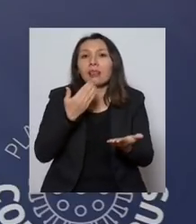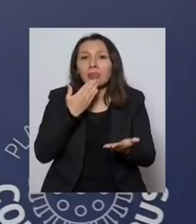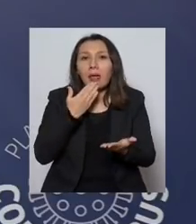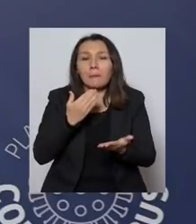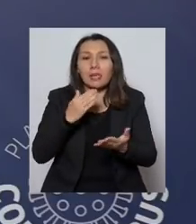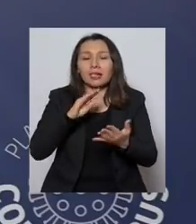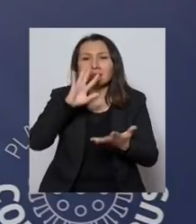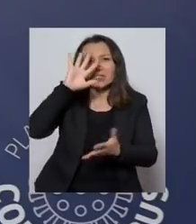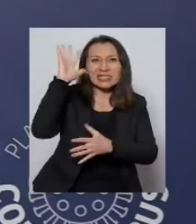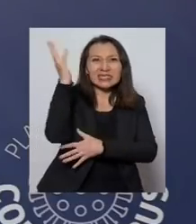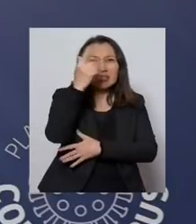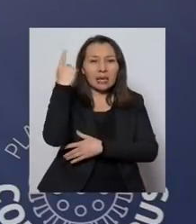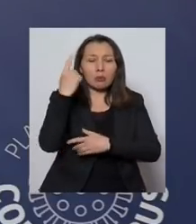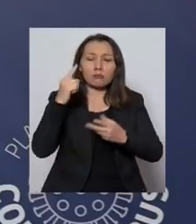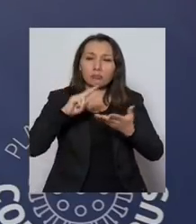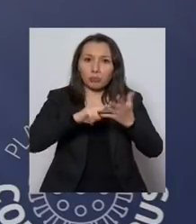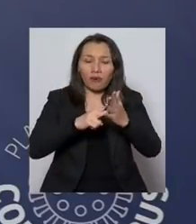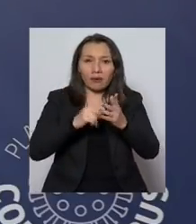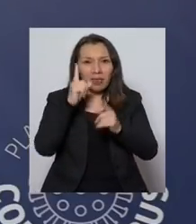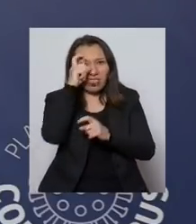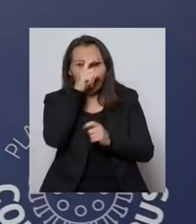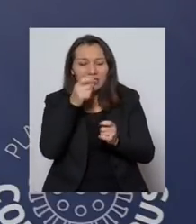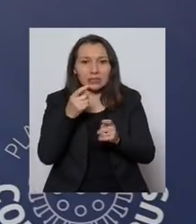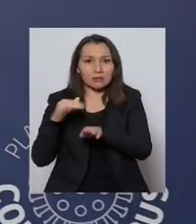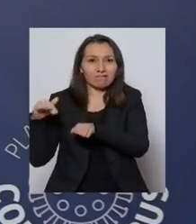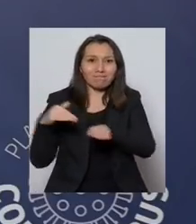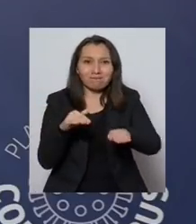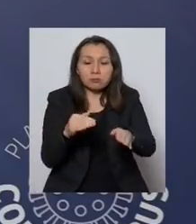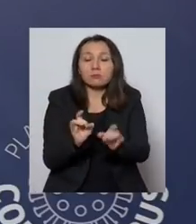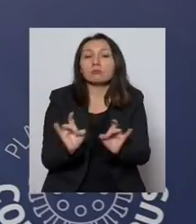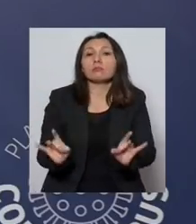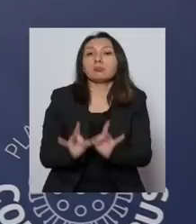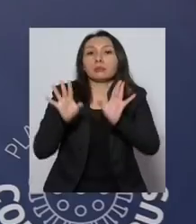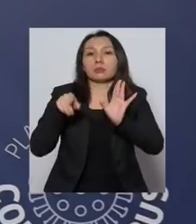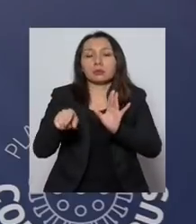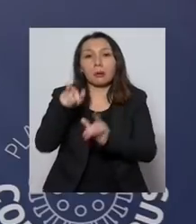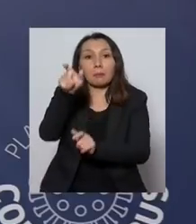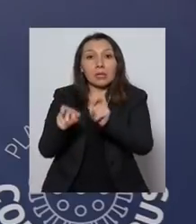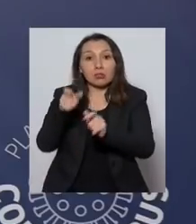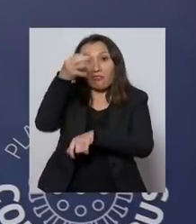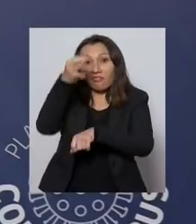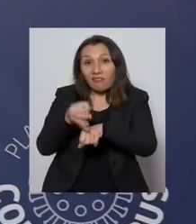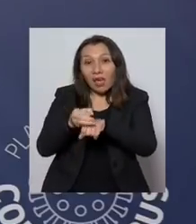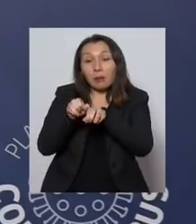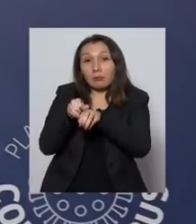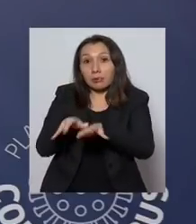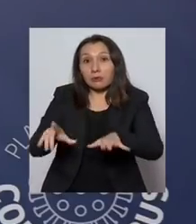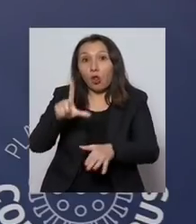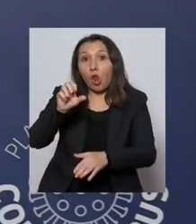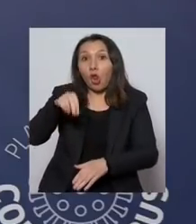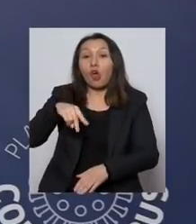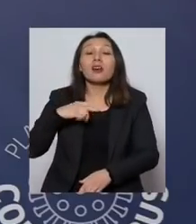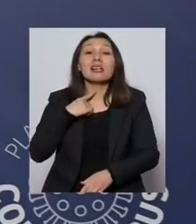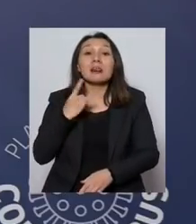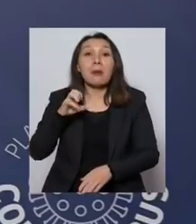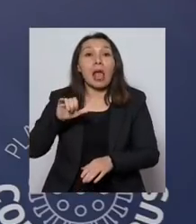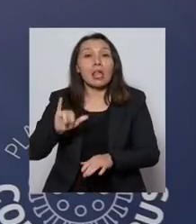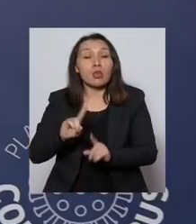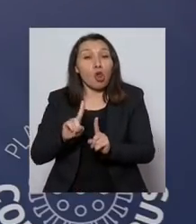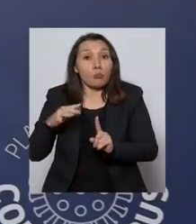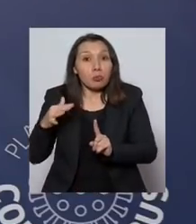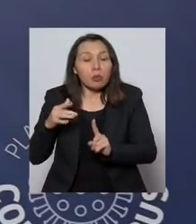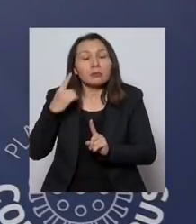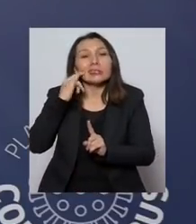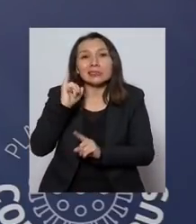situación climática. Es por eso que, pese a existir casos de contagio no tan importantes,